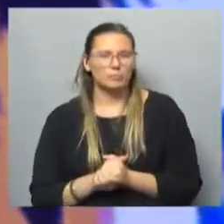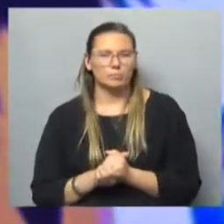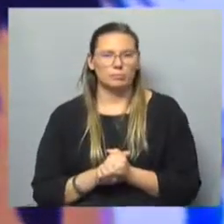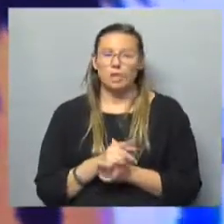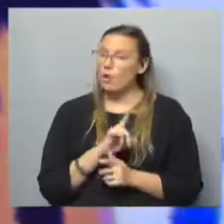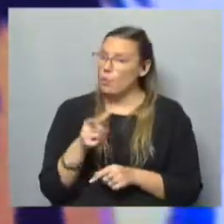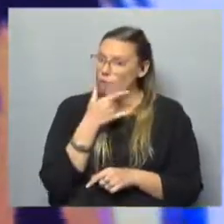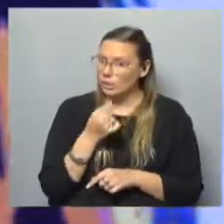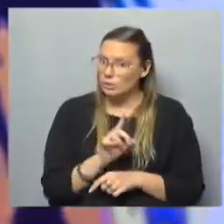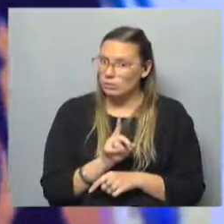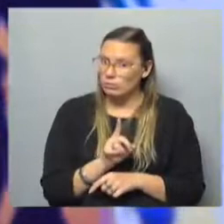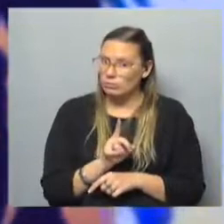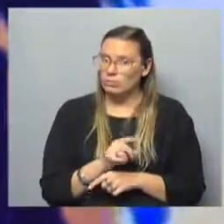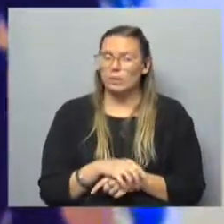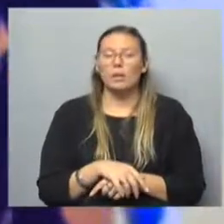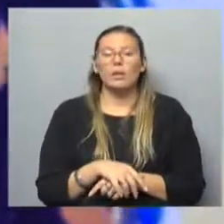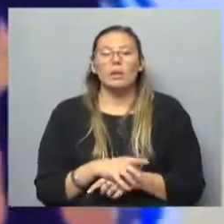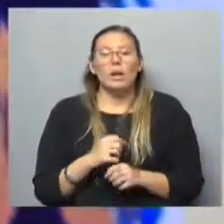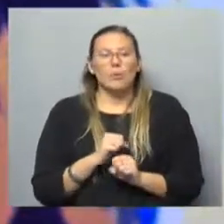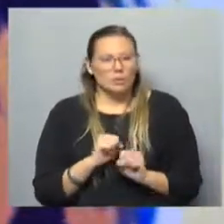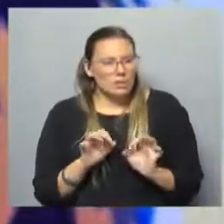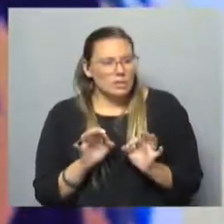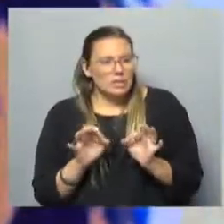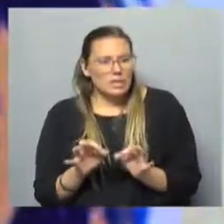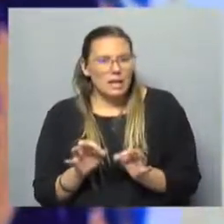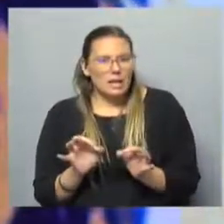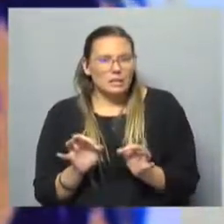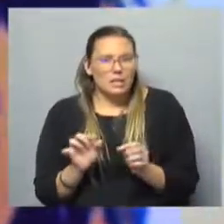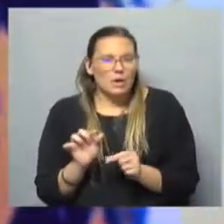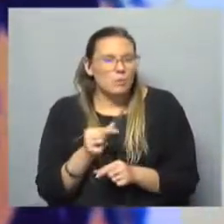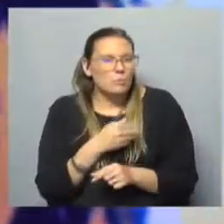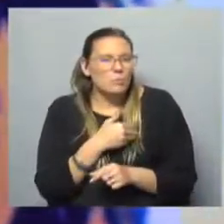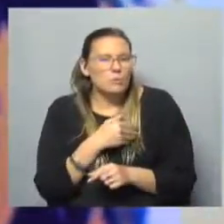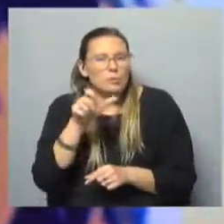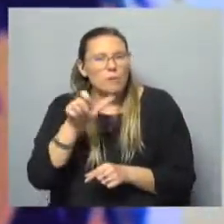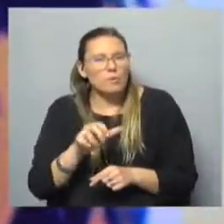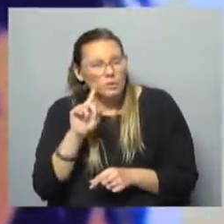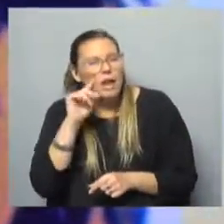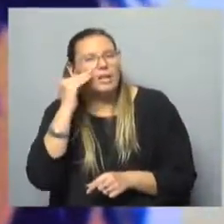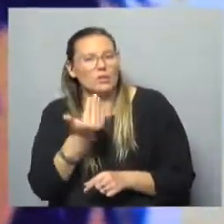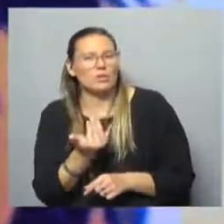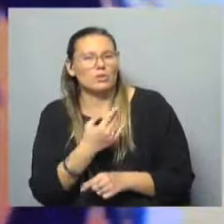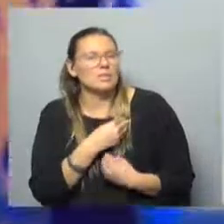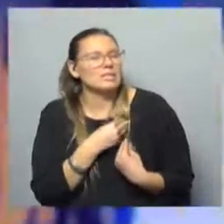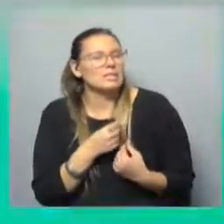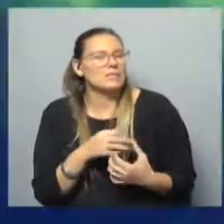No es de fácil acceso. Y cuando vos llegaste a un rinconcito y alguien te lo reconoce,